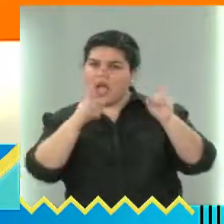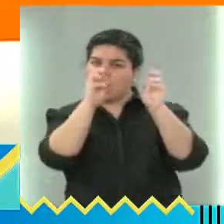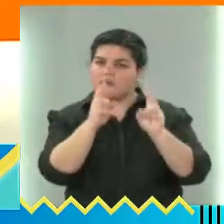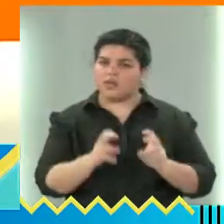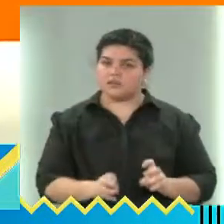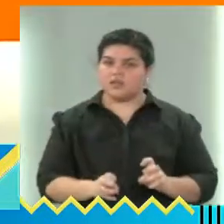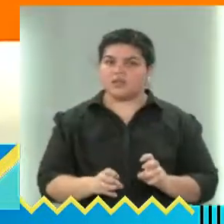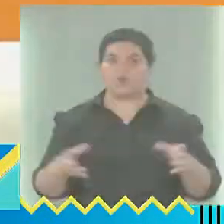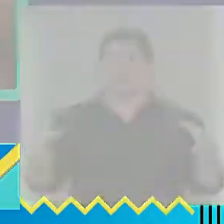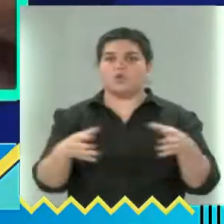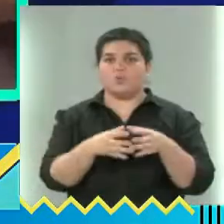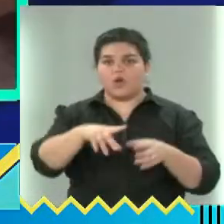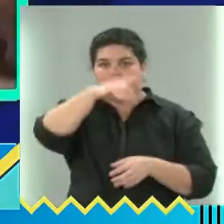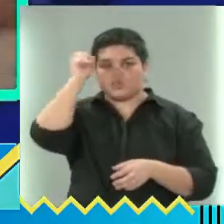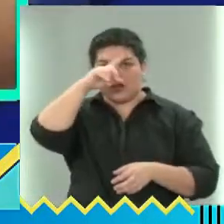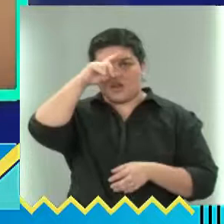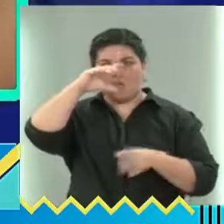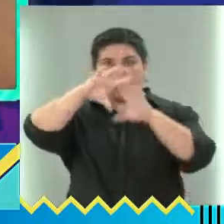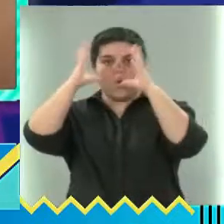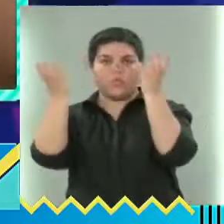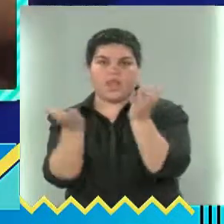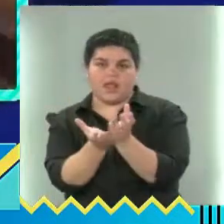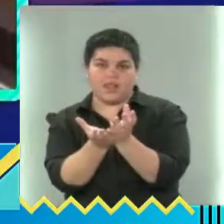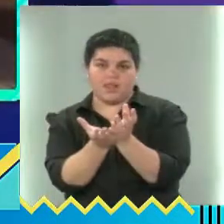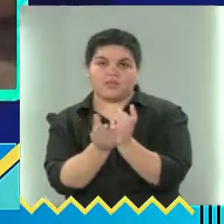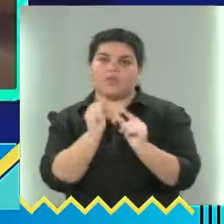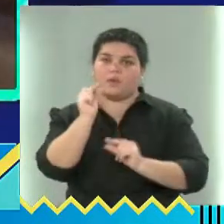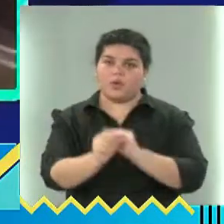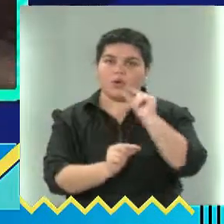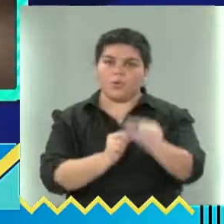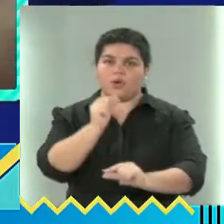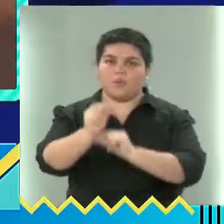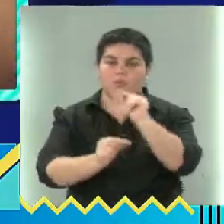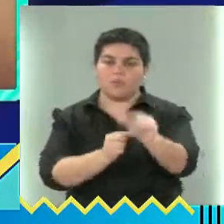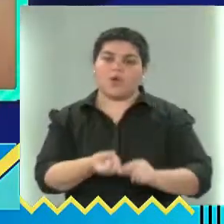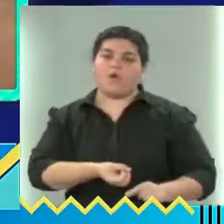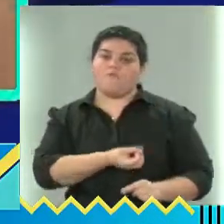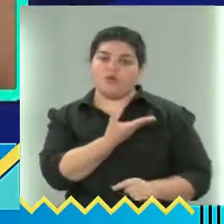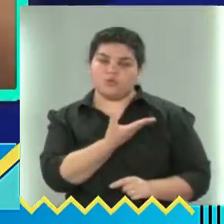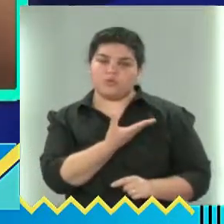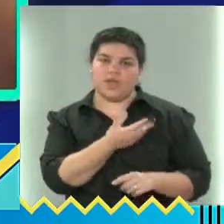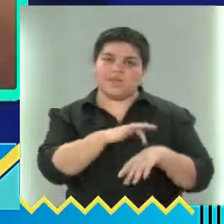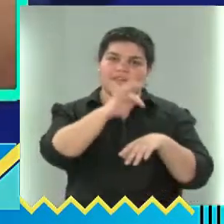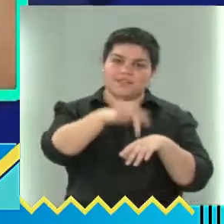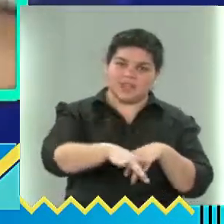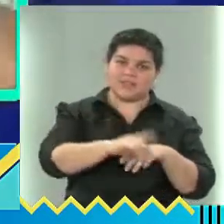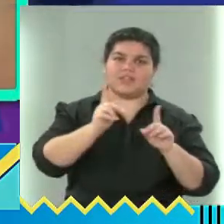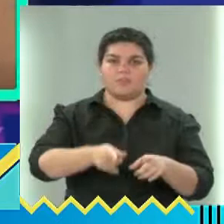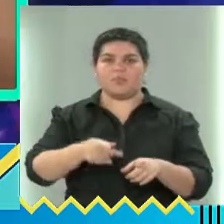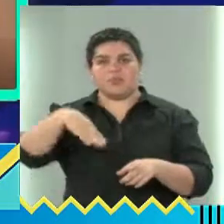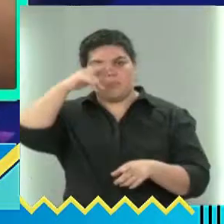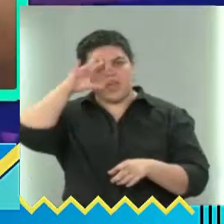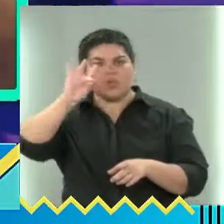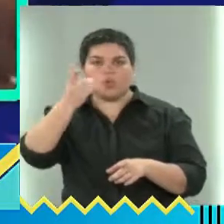datos nacional y mundial. Entonces, a medida que vamos aumentando el número de donantes voluntarios de sangre y a través de esta